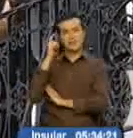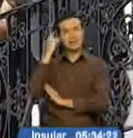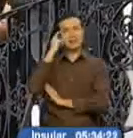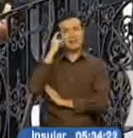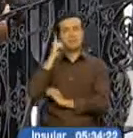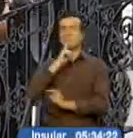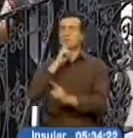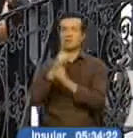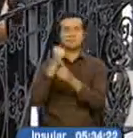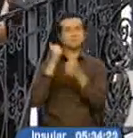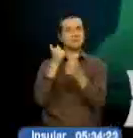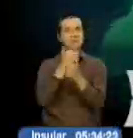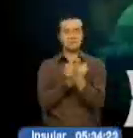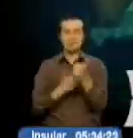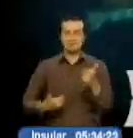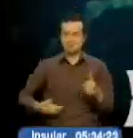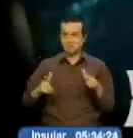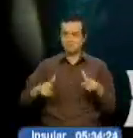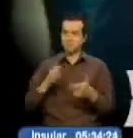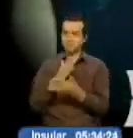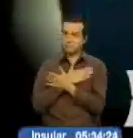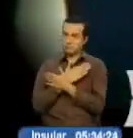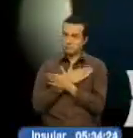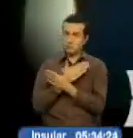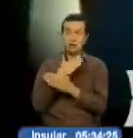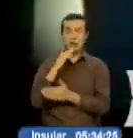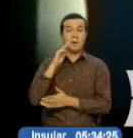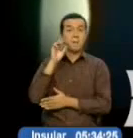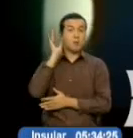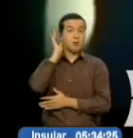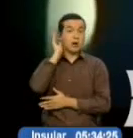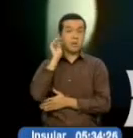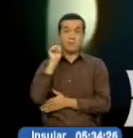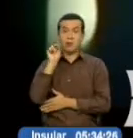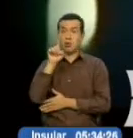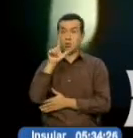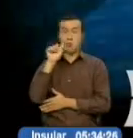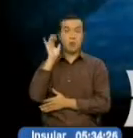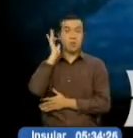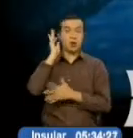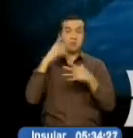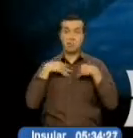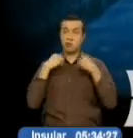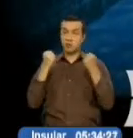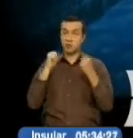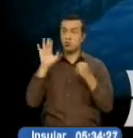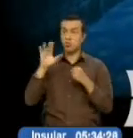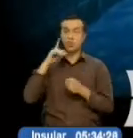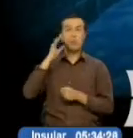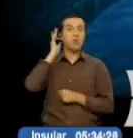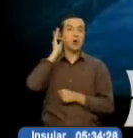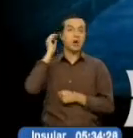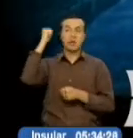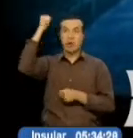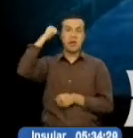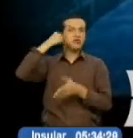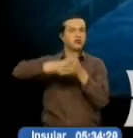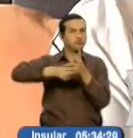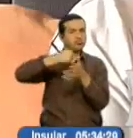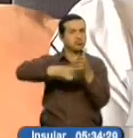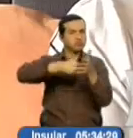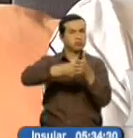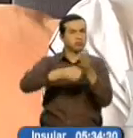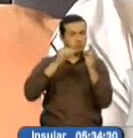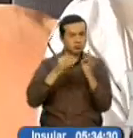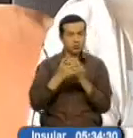iniciativa del presidente Lenín Moreno y asegura que Manuel Espejo es considerada como una mujer valiente y símbolo de la lucha feminista en la época colonial.